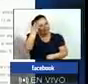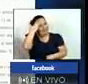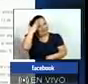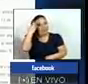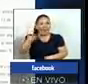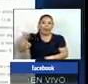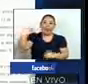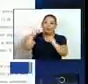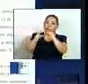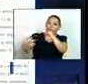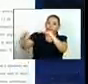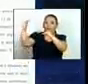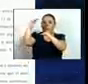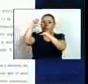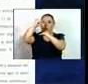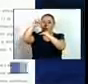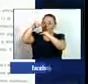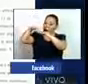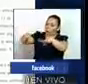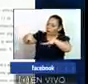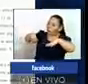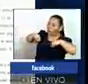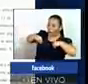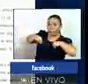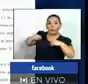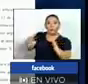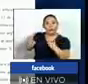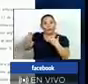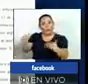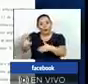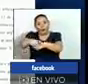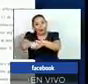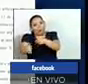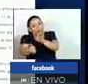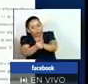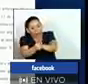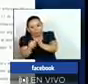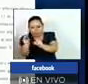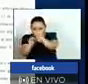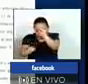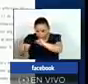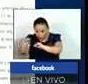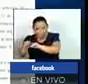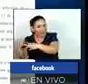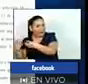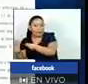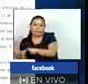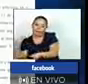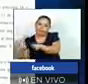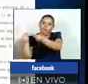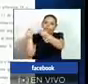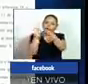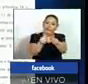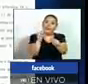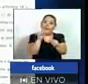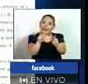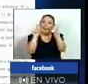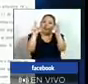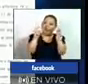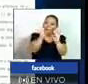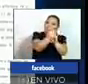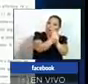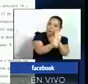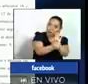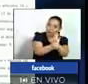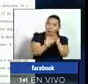Constitucional admitió el trámite de esta controversia luego que los diputados lograron superar el veto presidencial al decreto en cuestión. De nuevo,